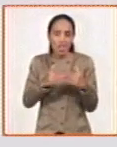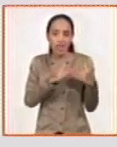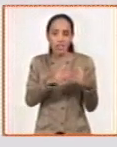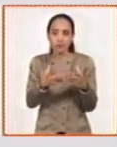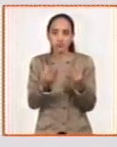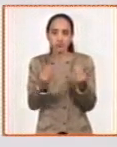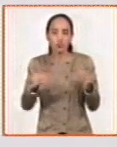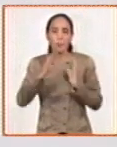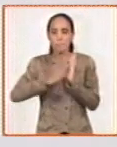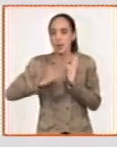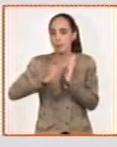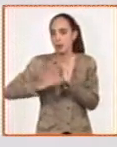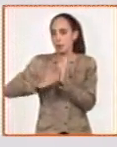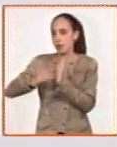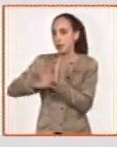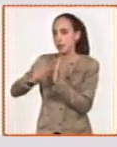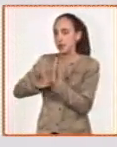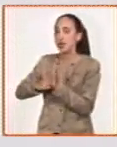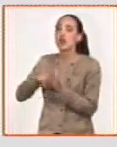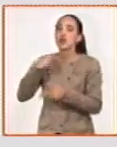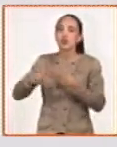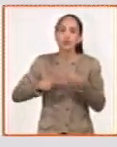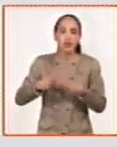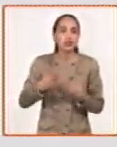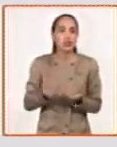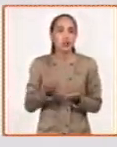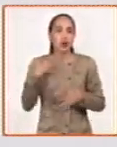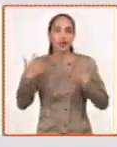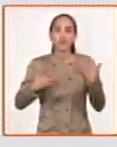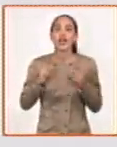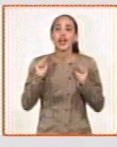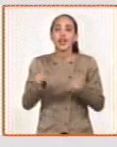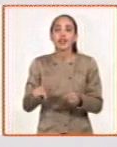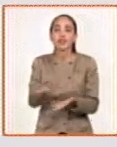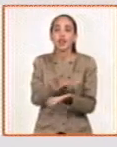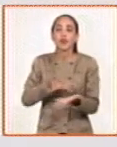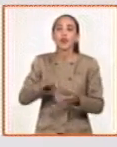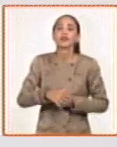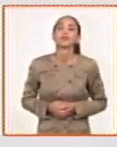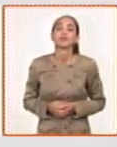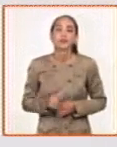meses nosotros tenemos actividades ahí. ¿Y qué se encuentra, Silverio?